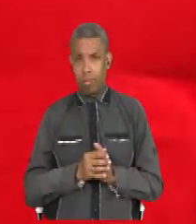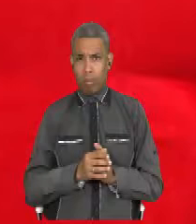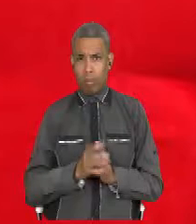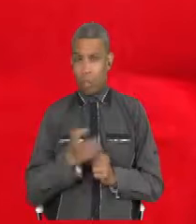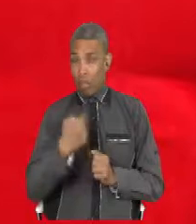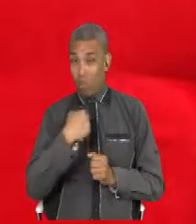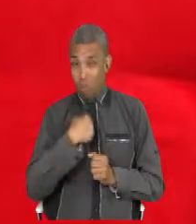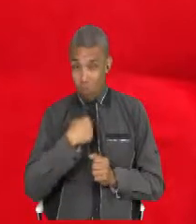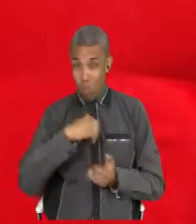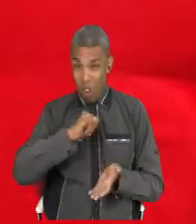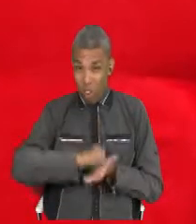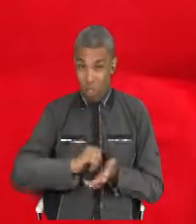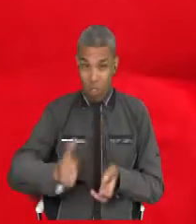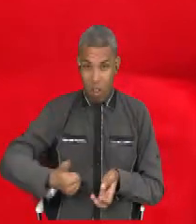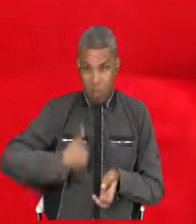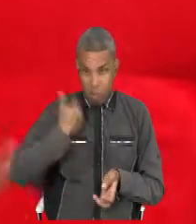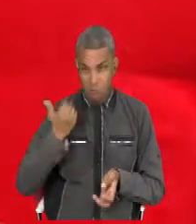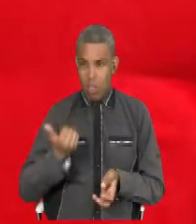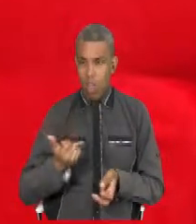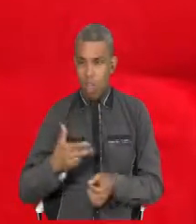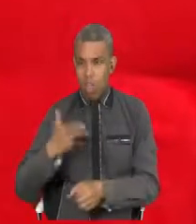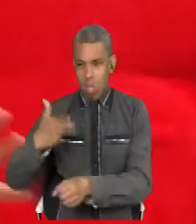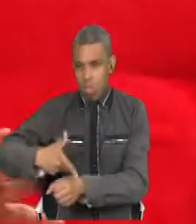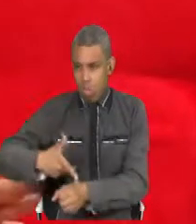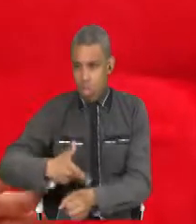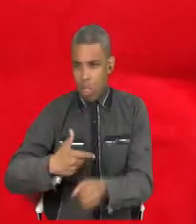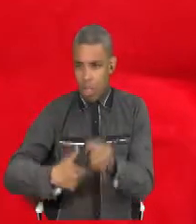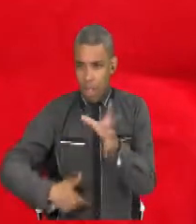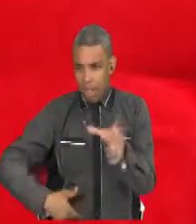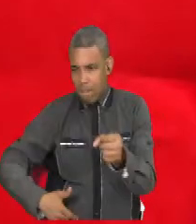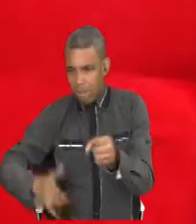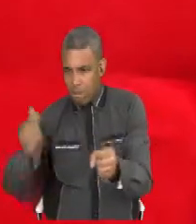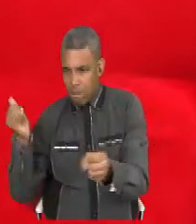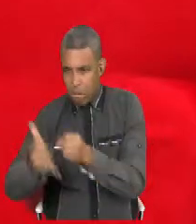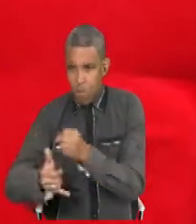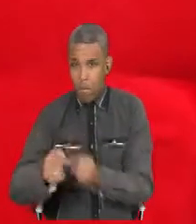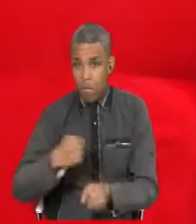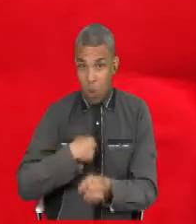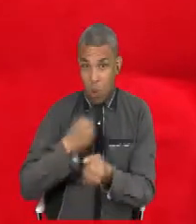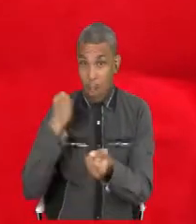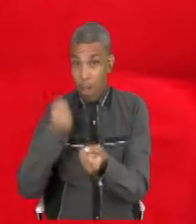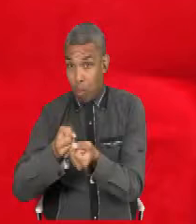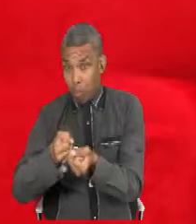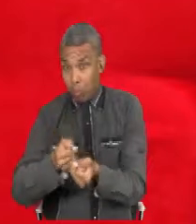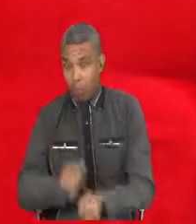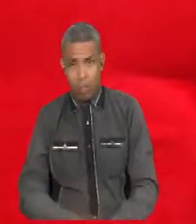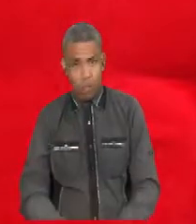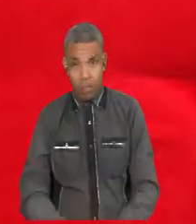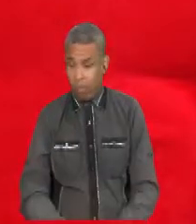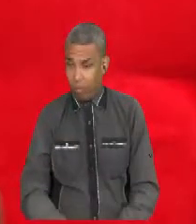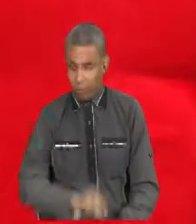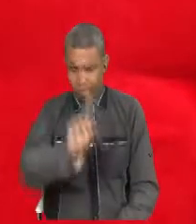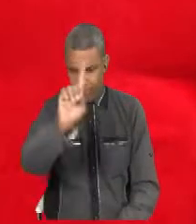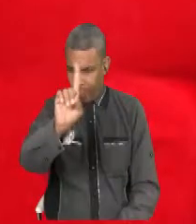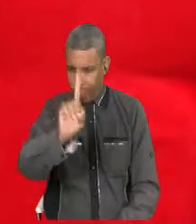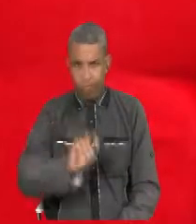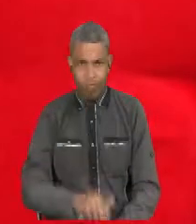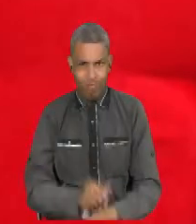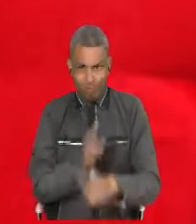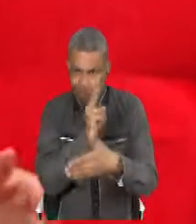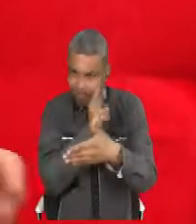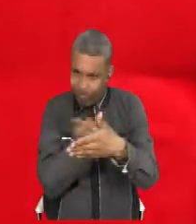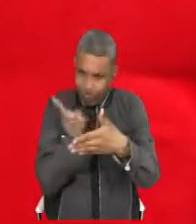prostitución, proxenetismo, pederastia, nada de esto. Principalmente lo hago porque como